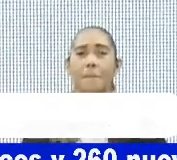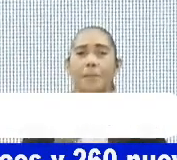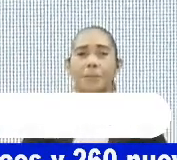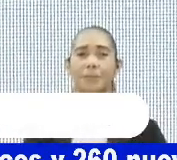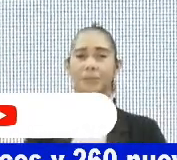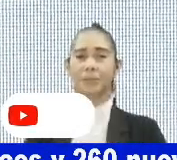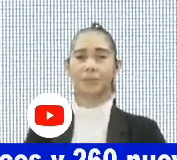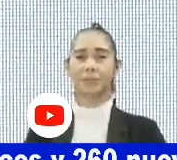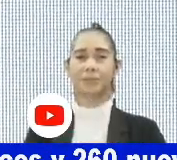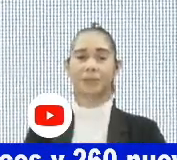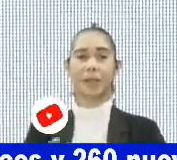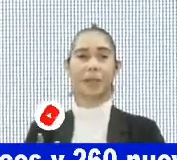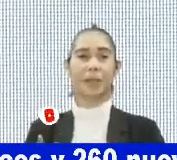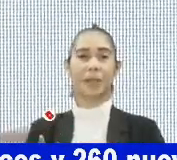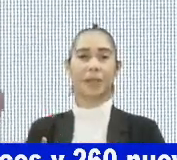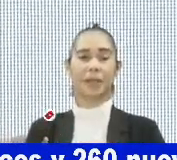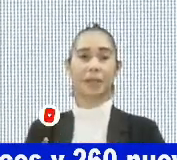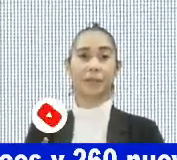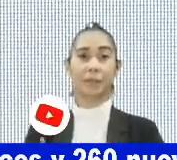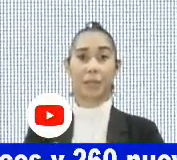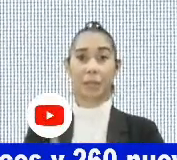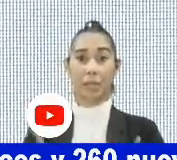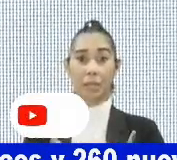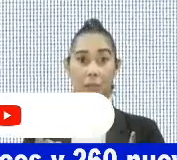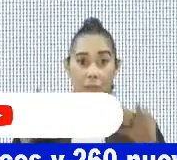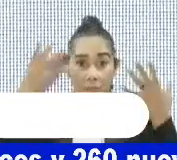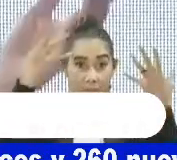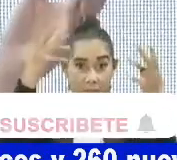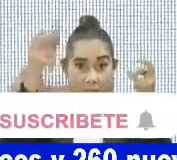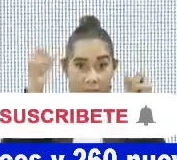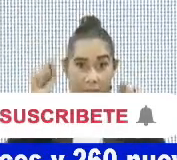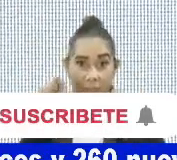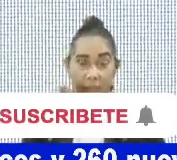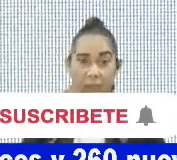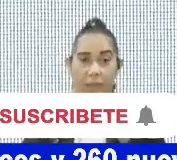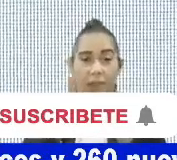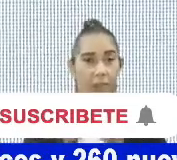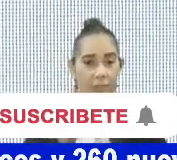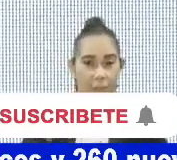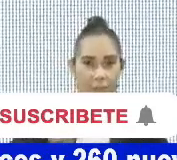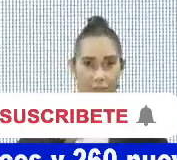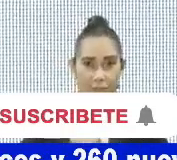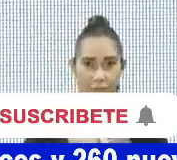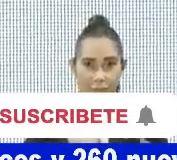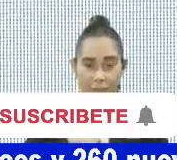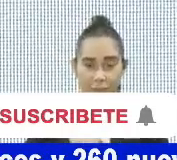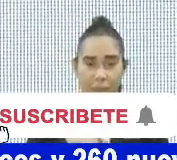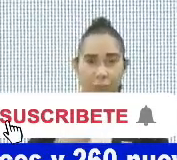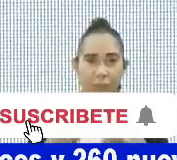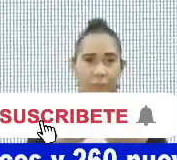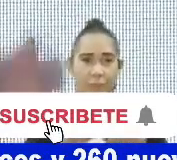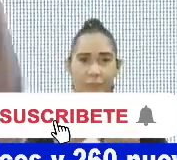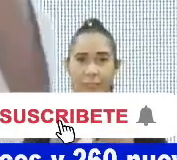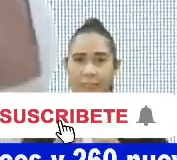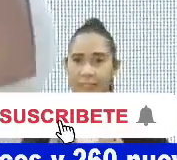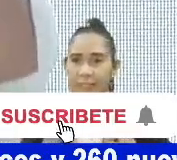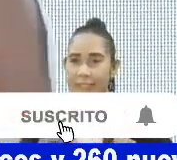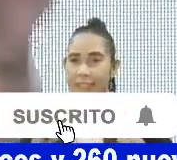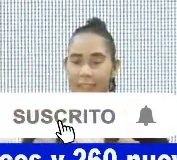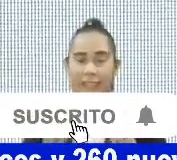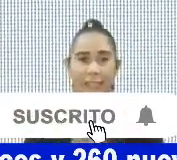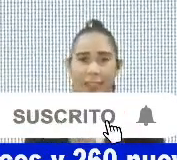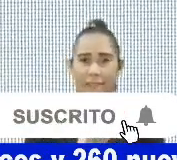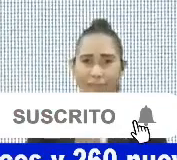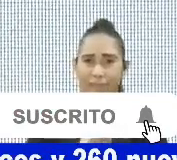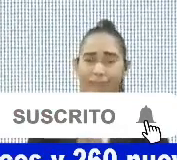preguntaba que de dónde tanto el presidente Abinader como nosotros, pues sacamos energía para tener los